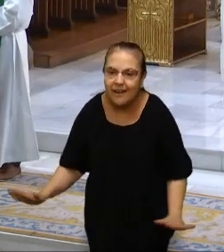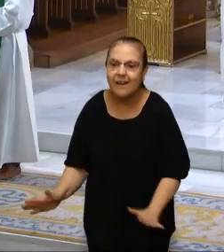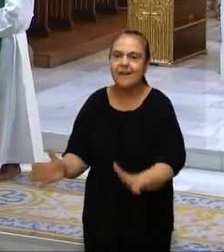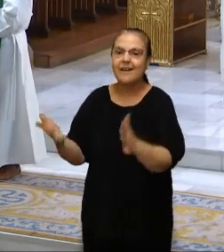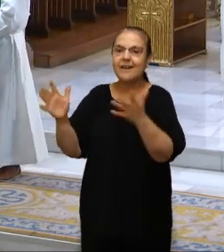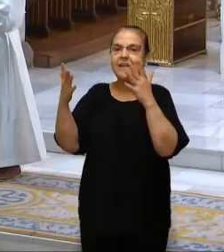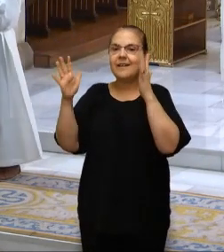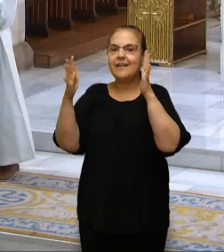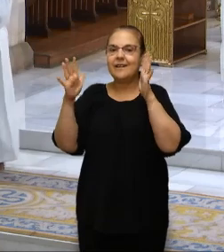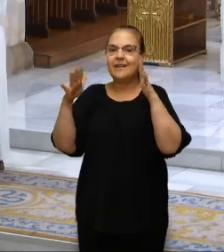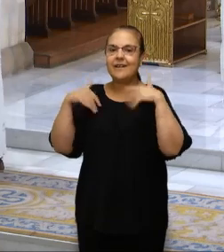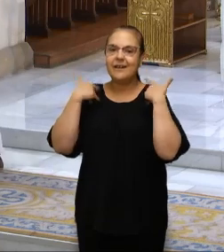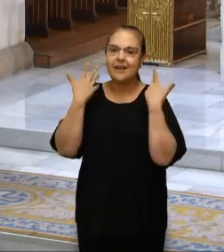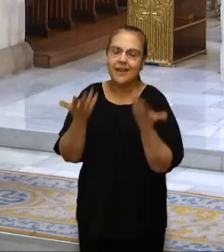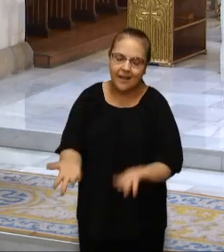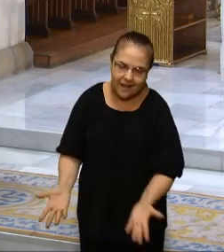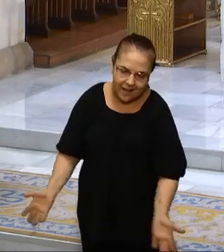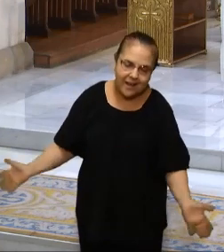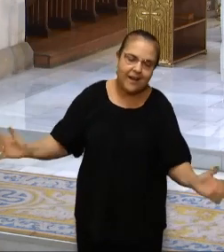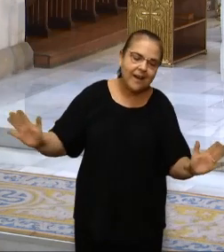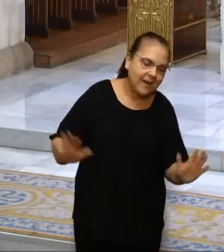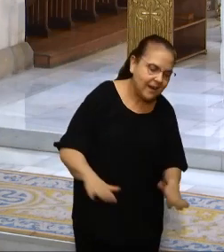aleluya,